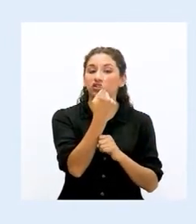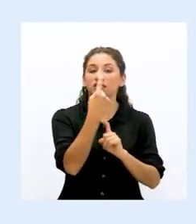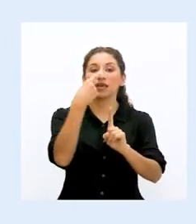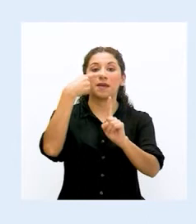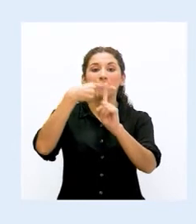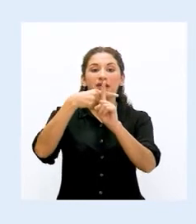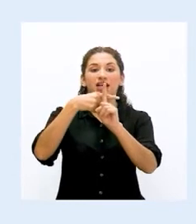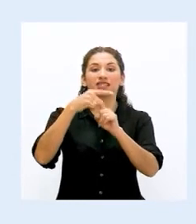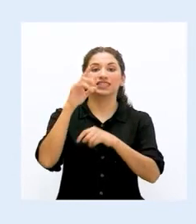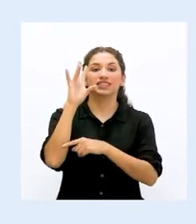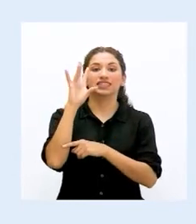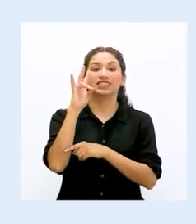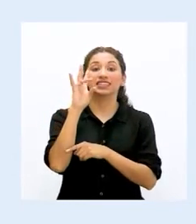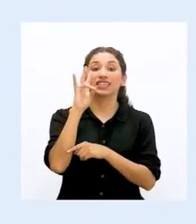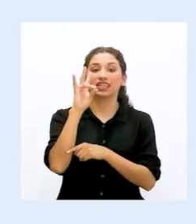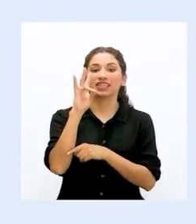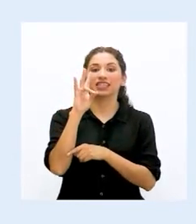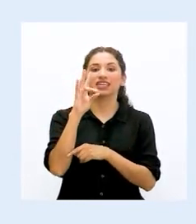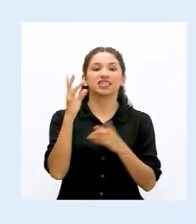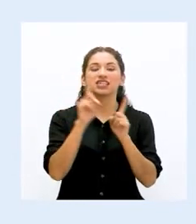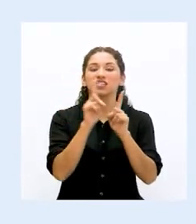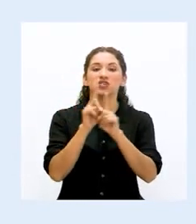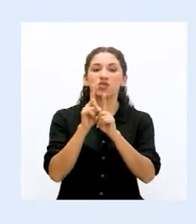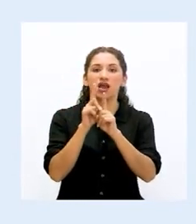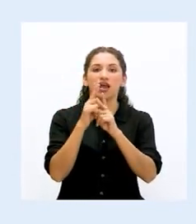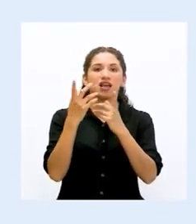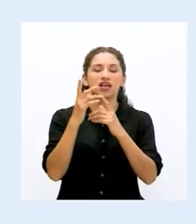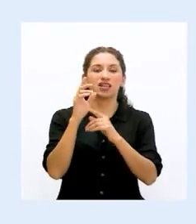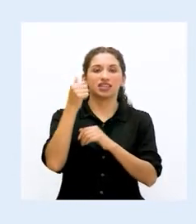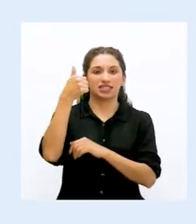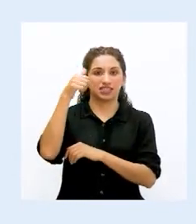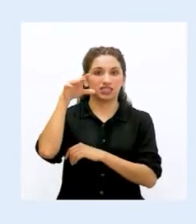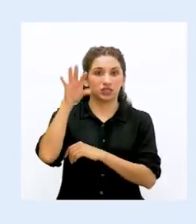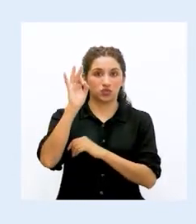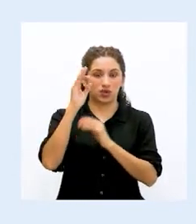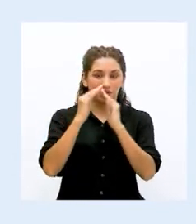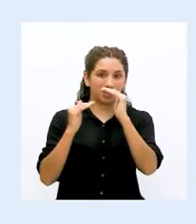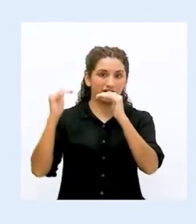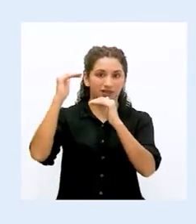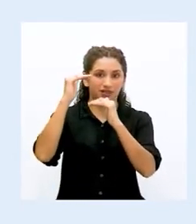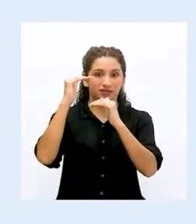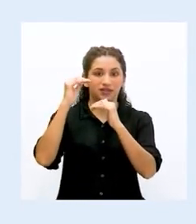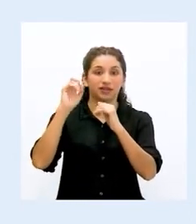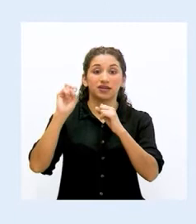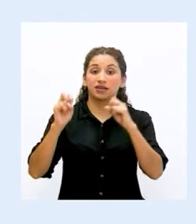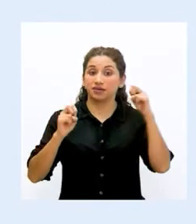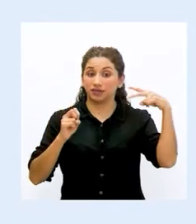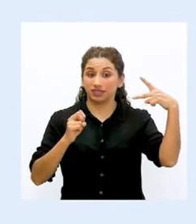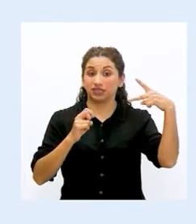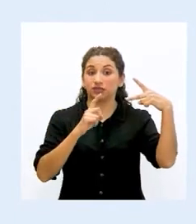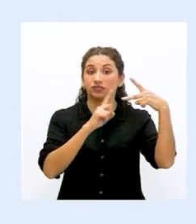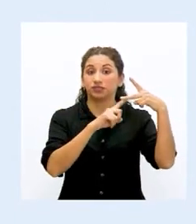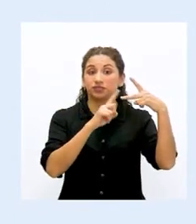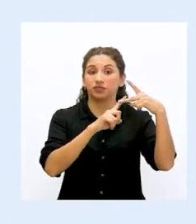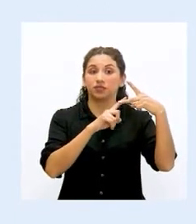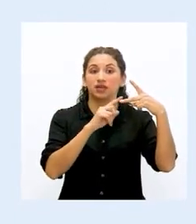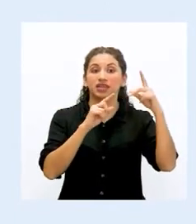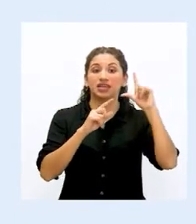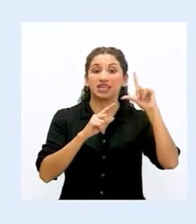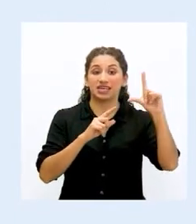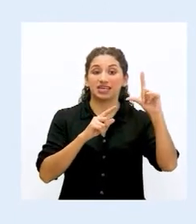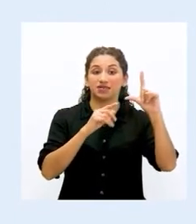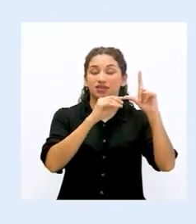amplitud 7, obteniendo el límite superior 19. Para el segundo intervalo, el límite inferior